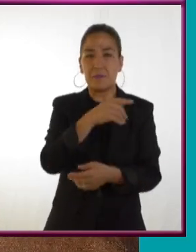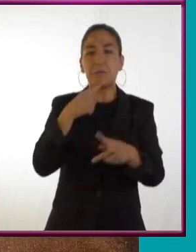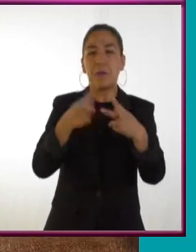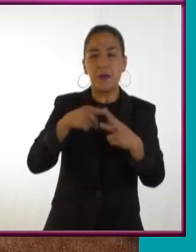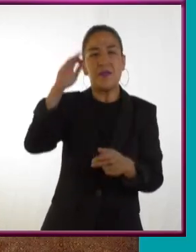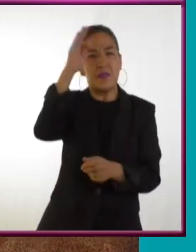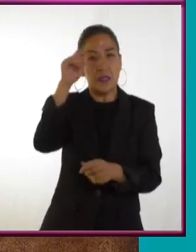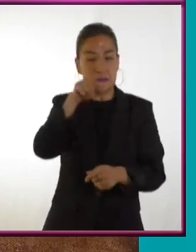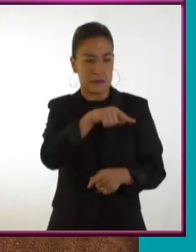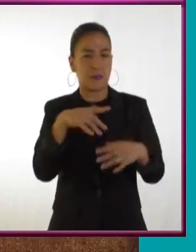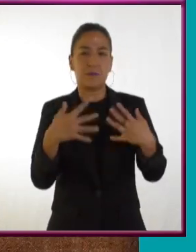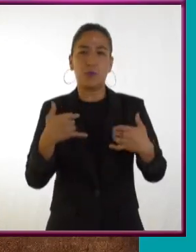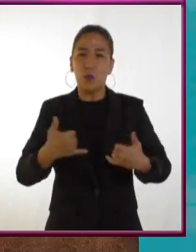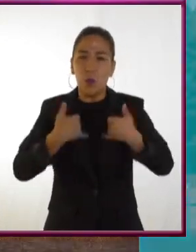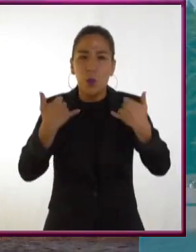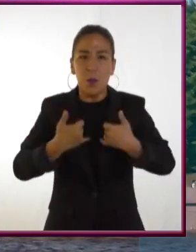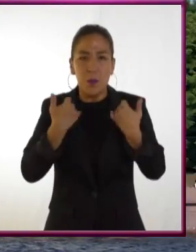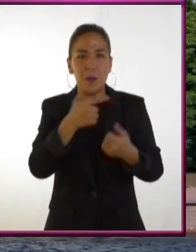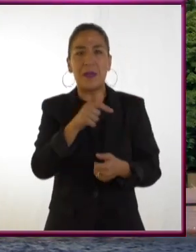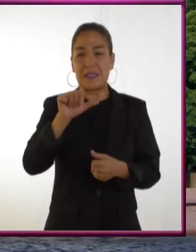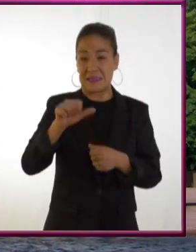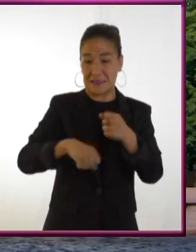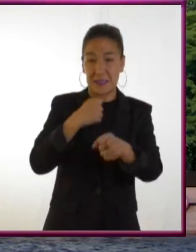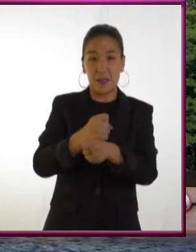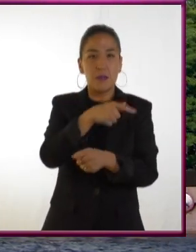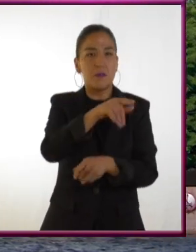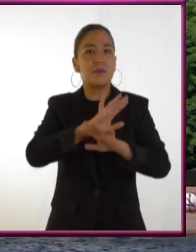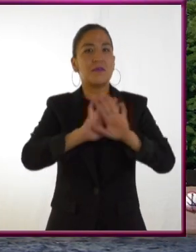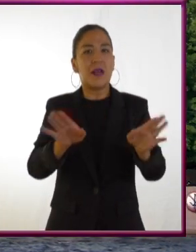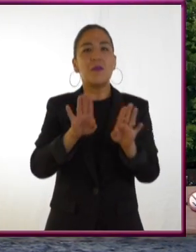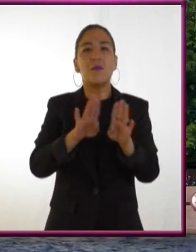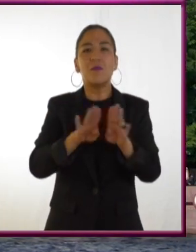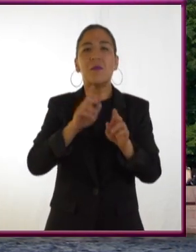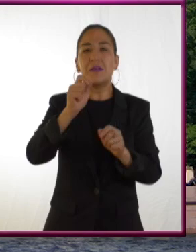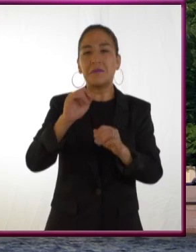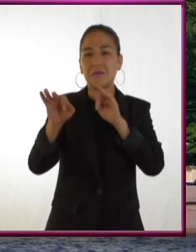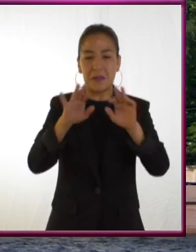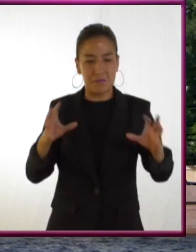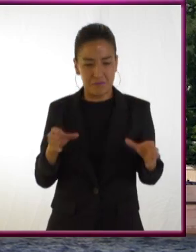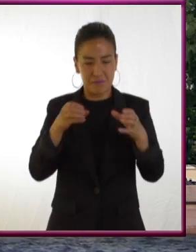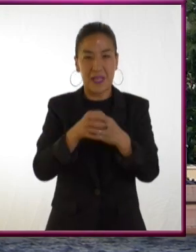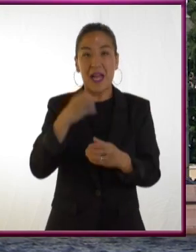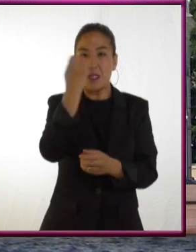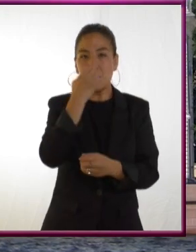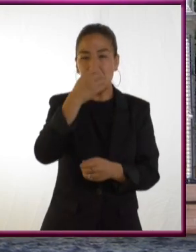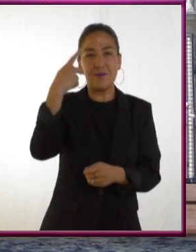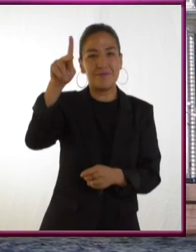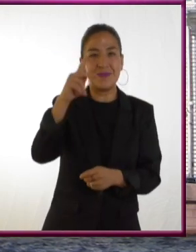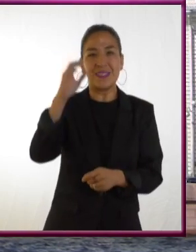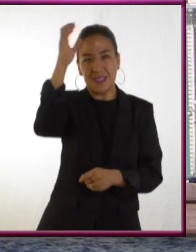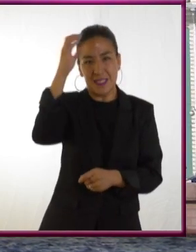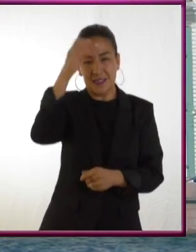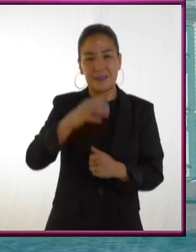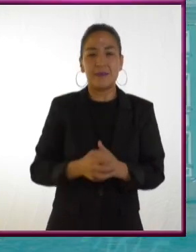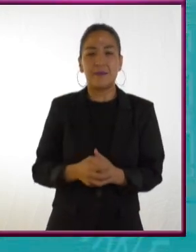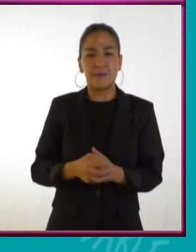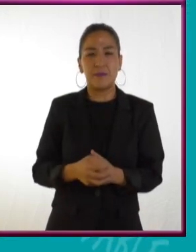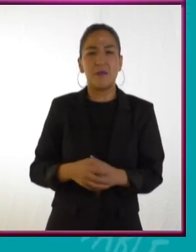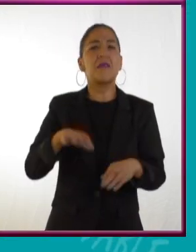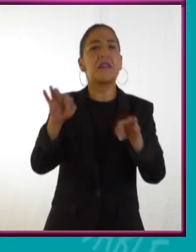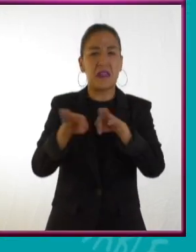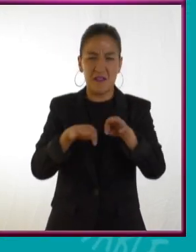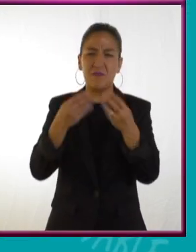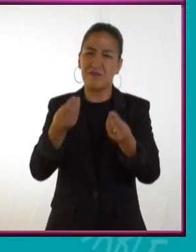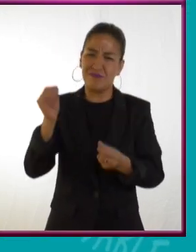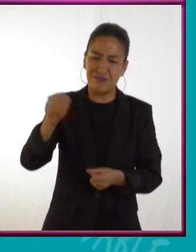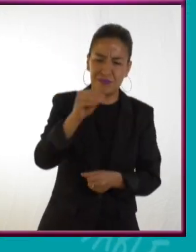muy joven, a los 16 años, ya era miembro del profesorado de la Academia de Ciencias de San Petersburgo. Trabajó